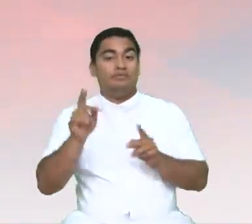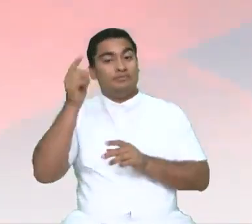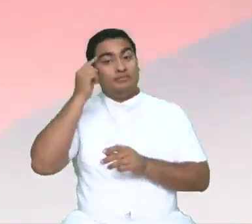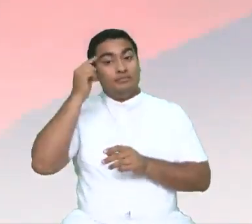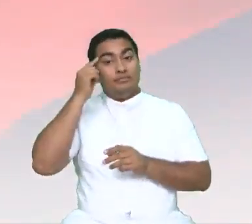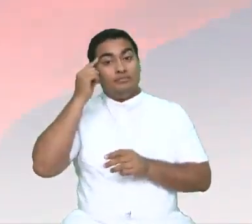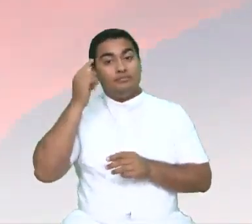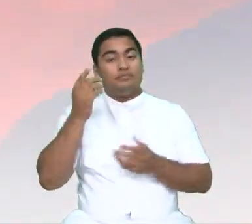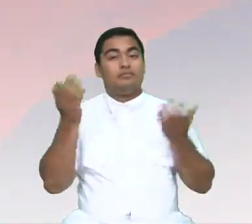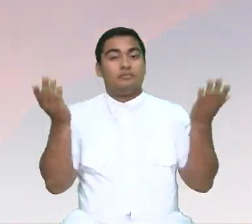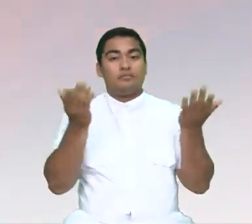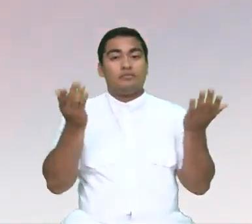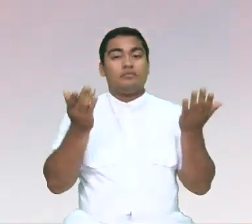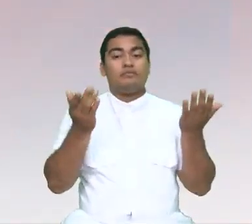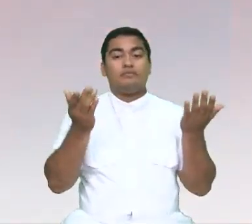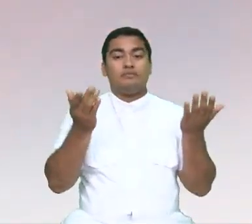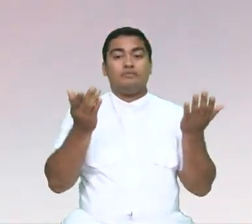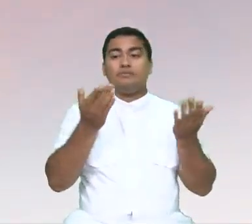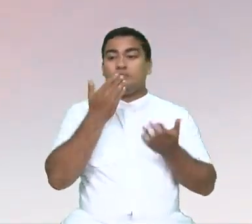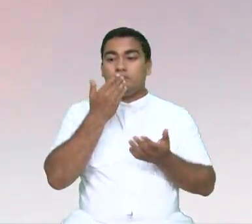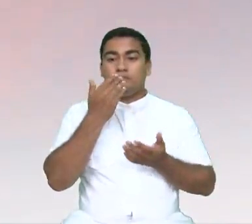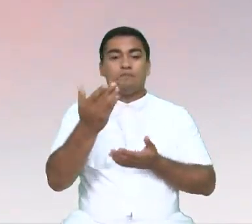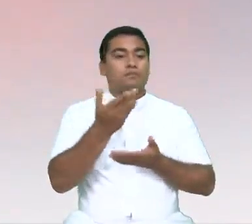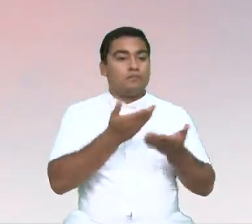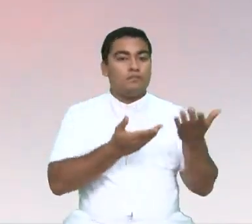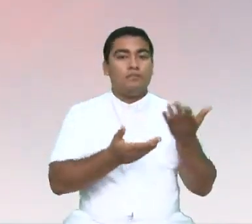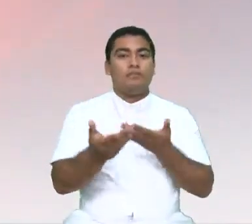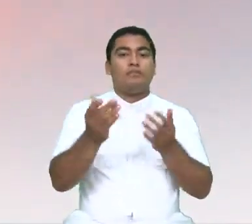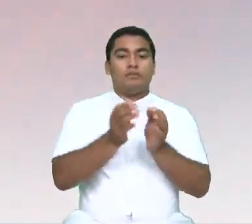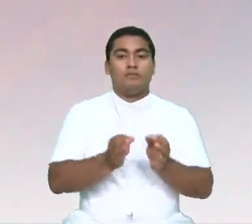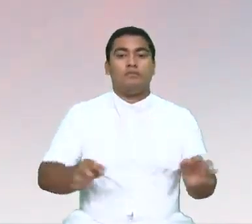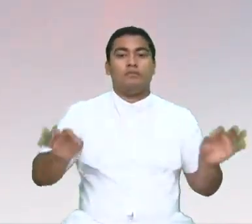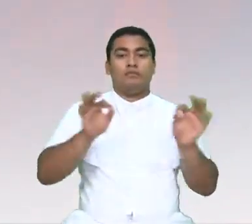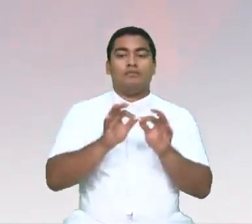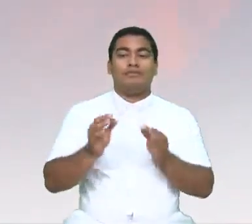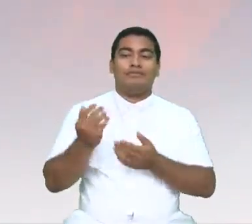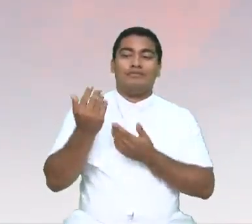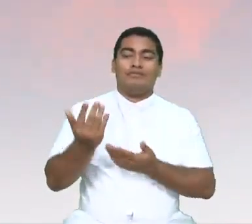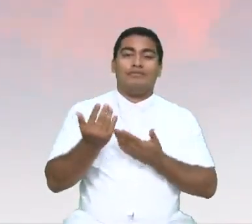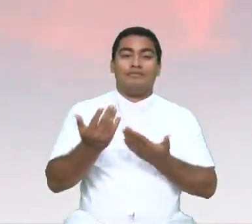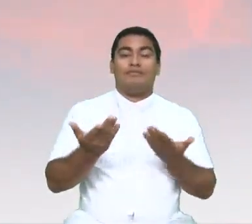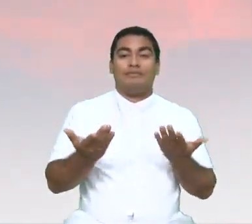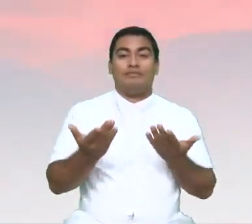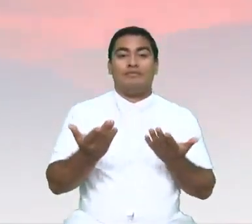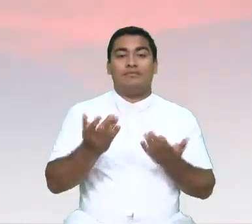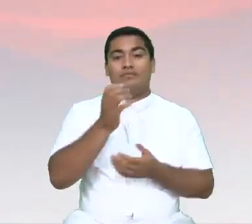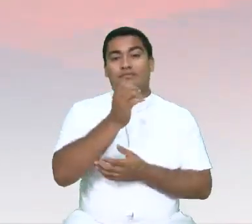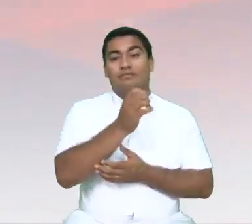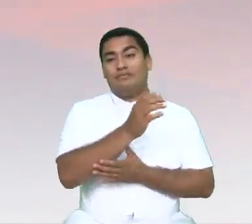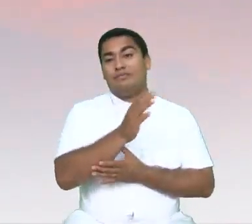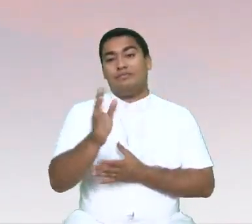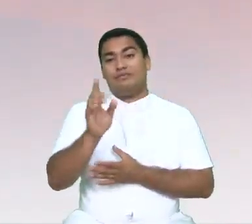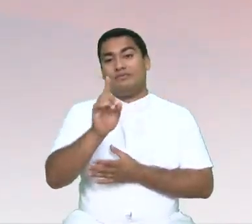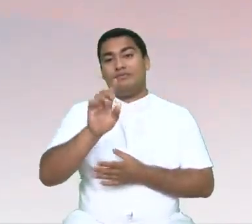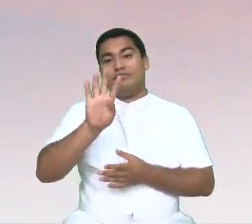el bien común y avanzar con esperanza. De 0 a 14